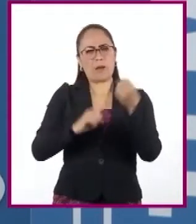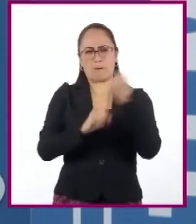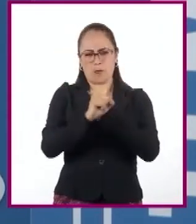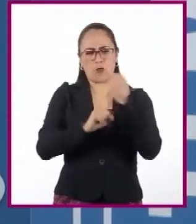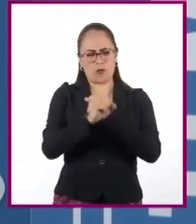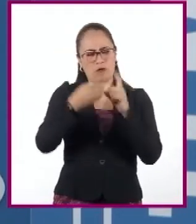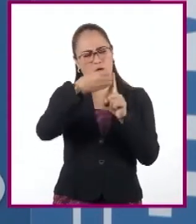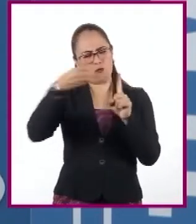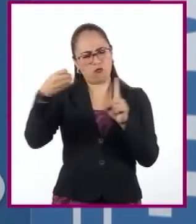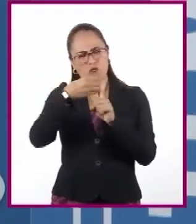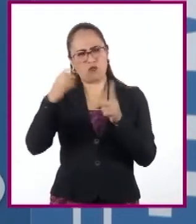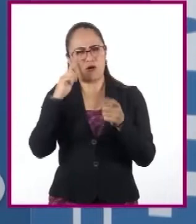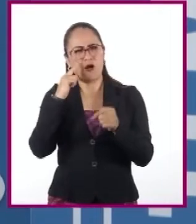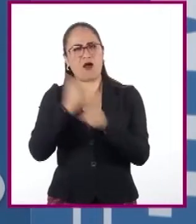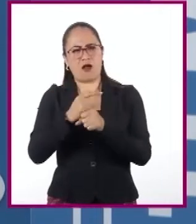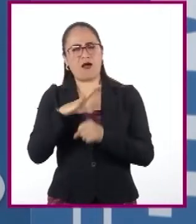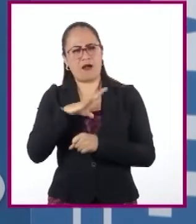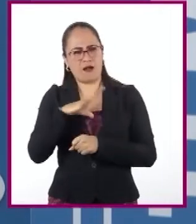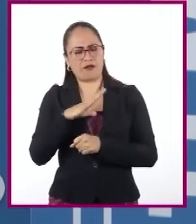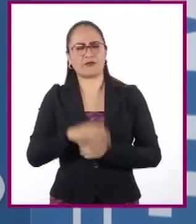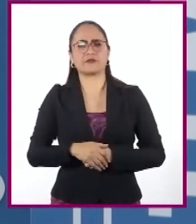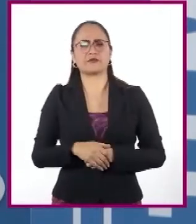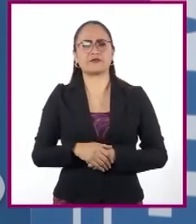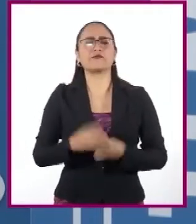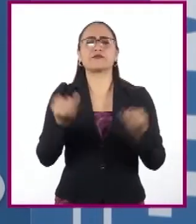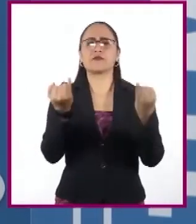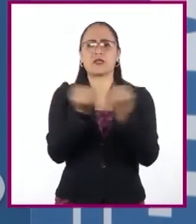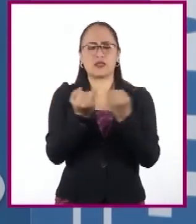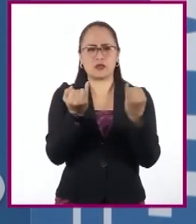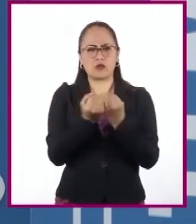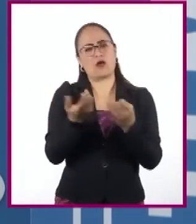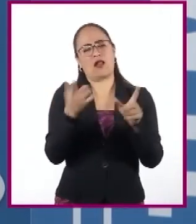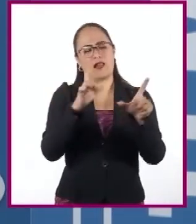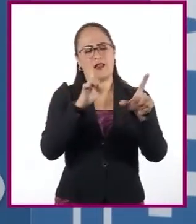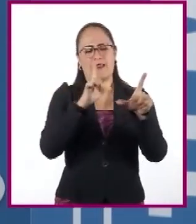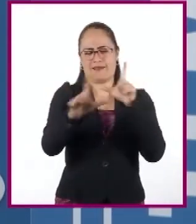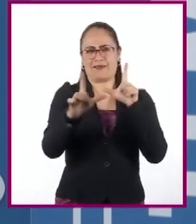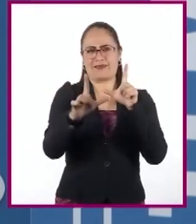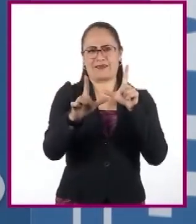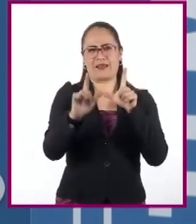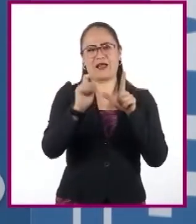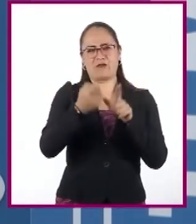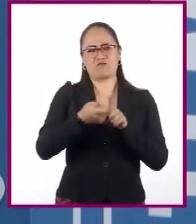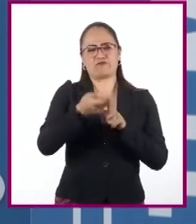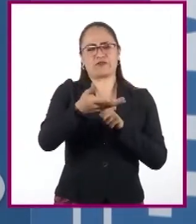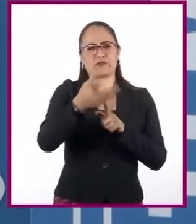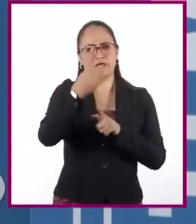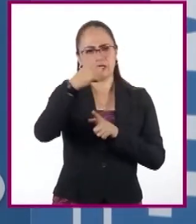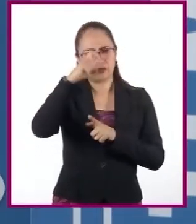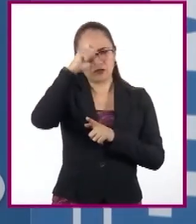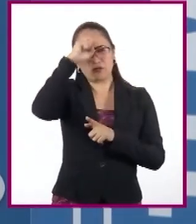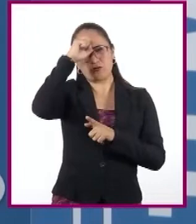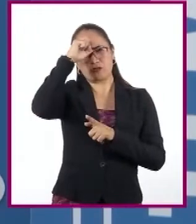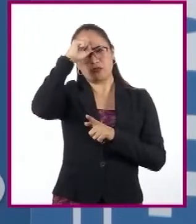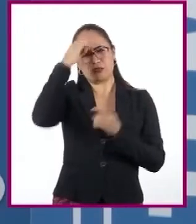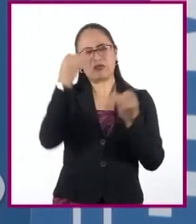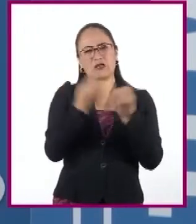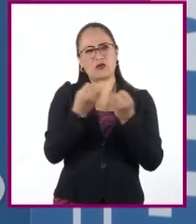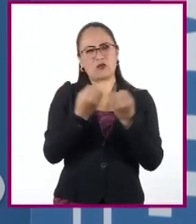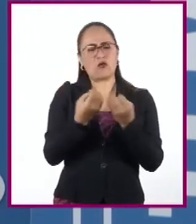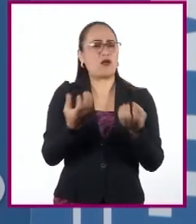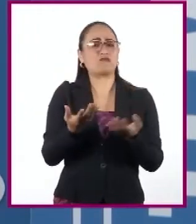inicial. Del mismo modo, identificamos con una letra que llamamos incógnita lo que corresponde a la